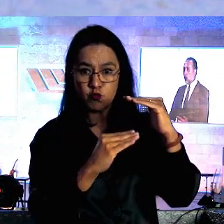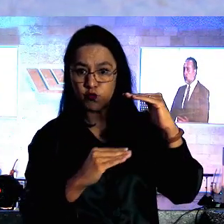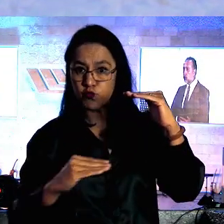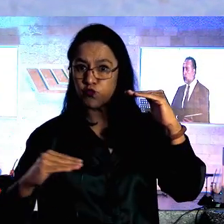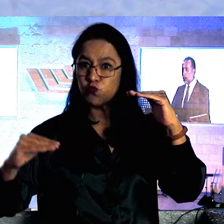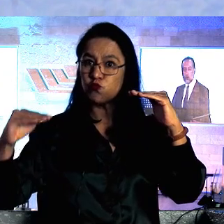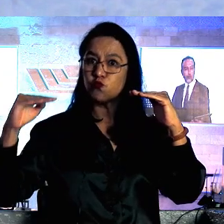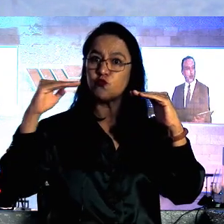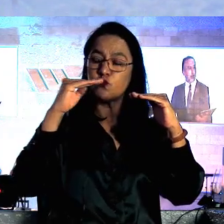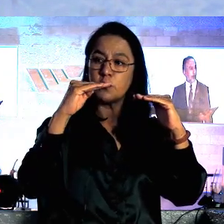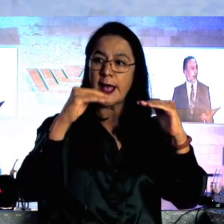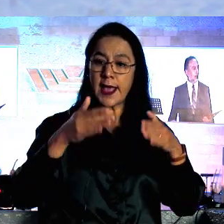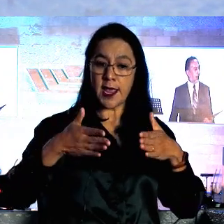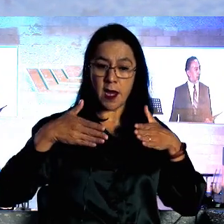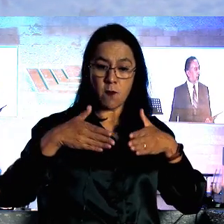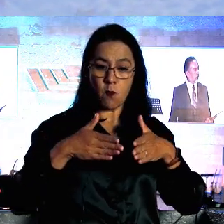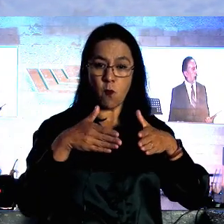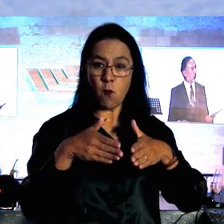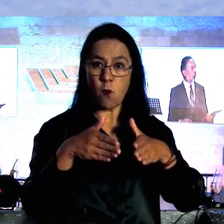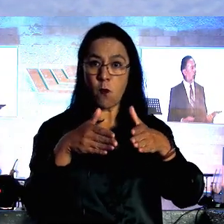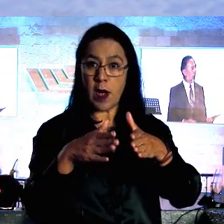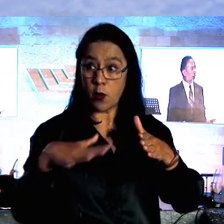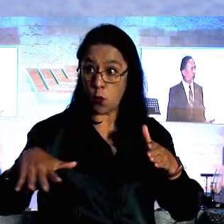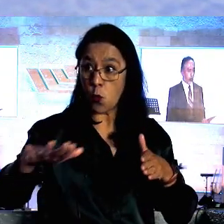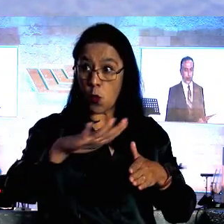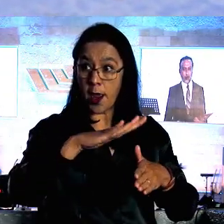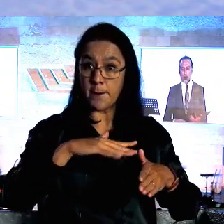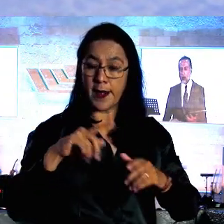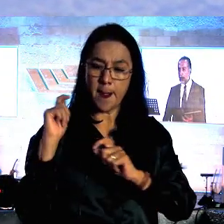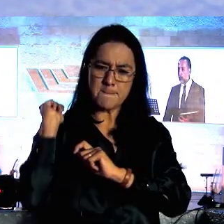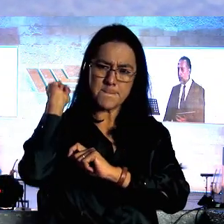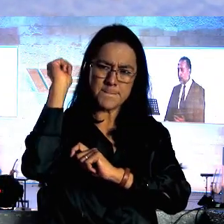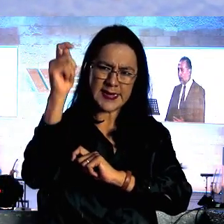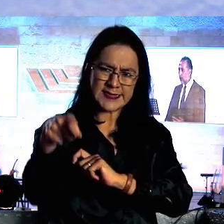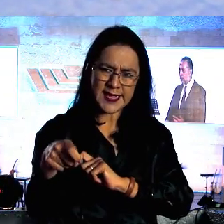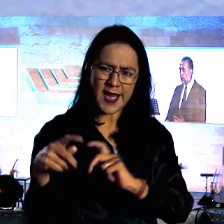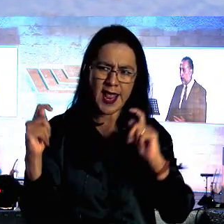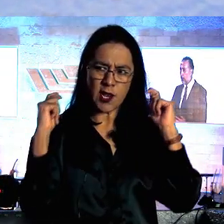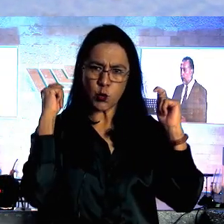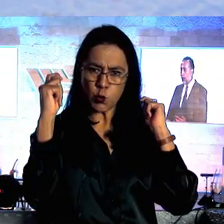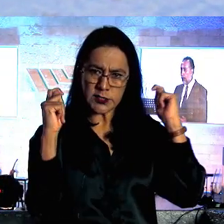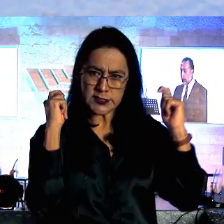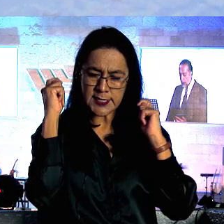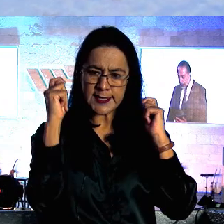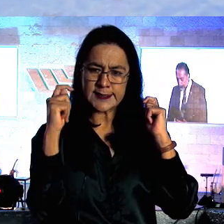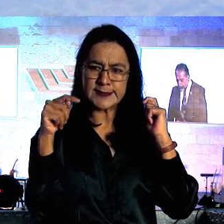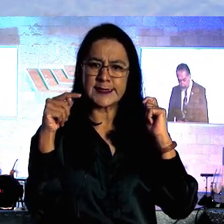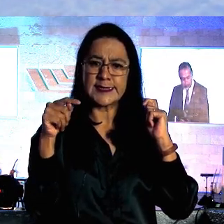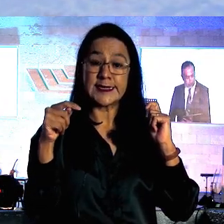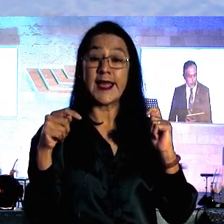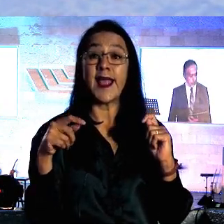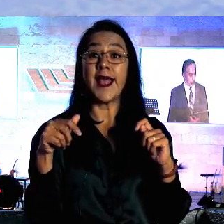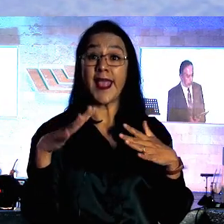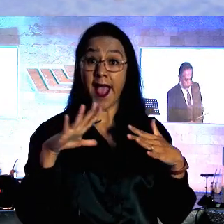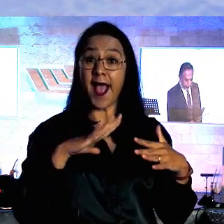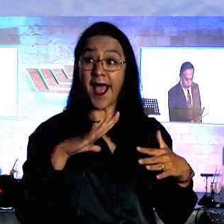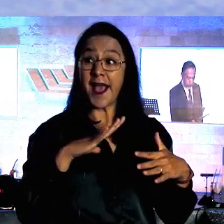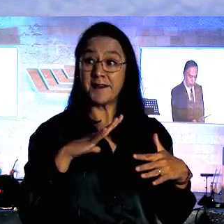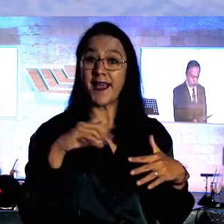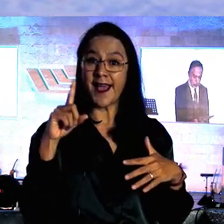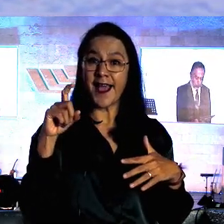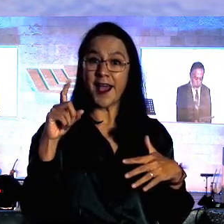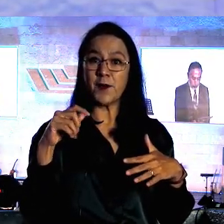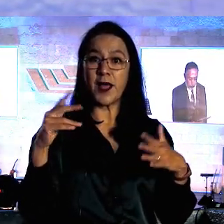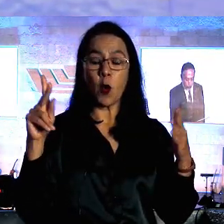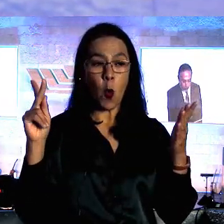los puertos donde están las lanchas, tanto para pescadores como para turistas. Imagínense, si tan solo aquí